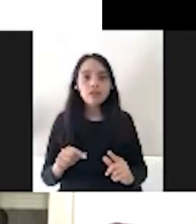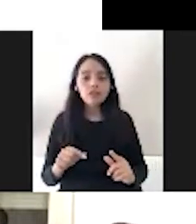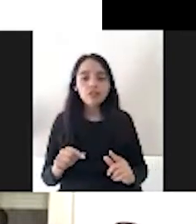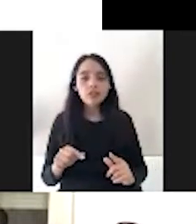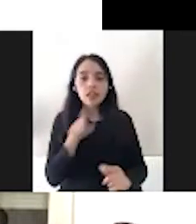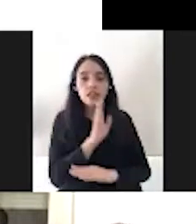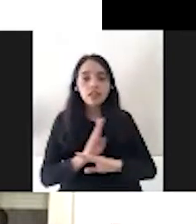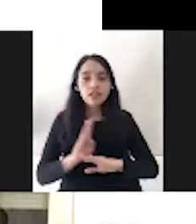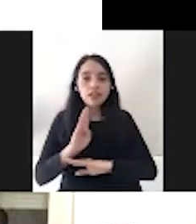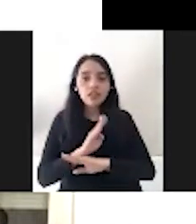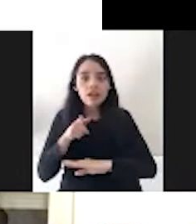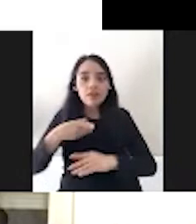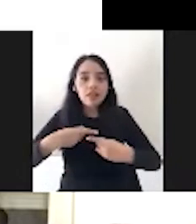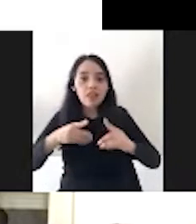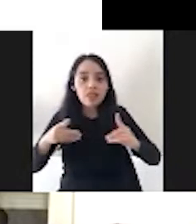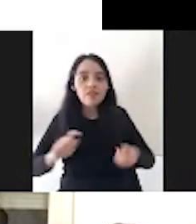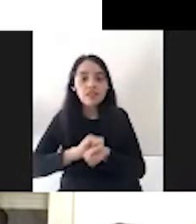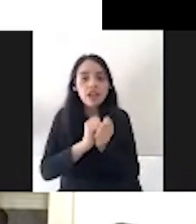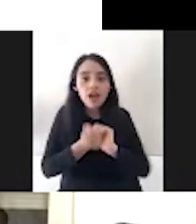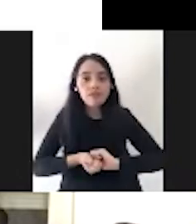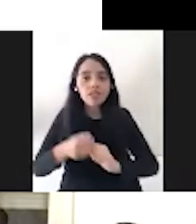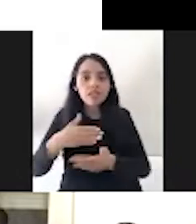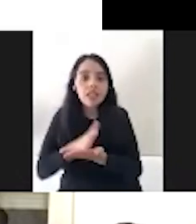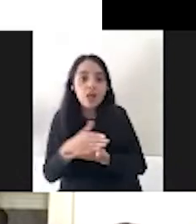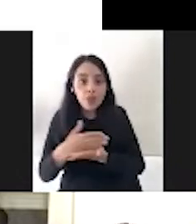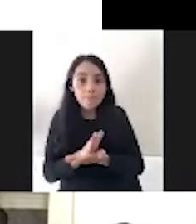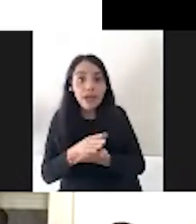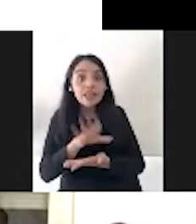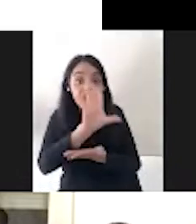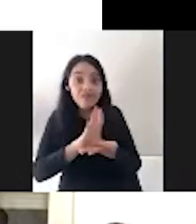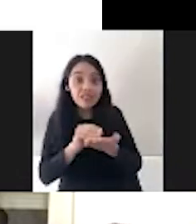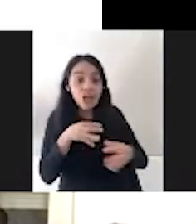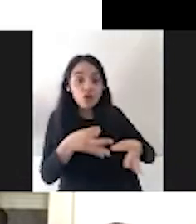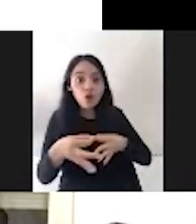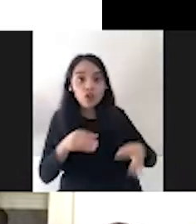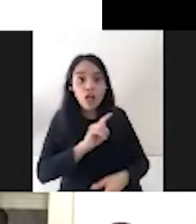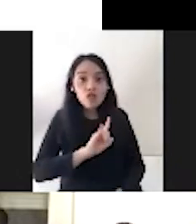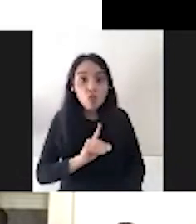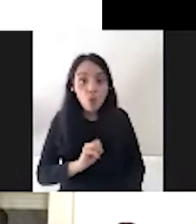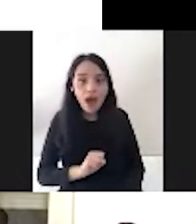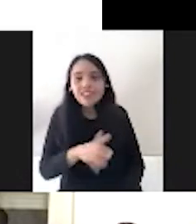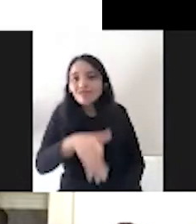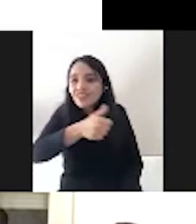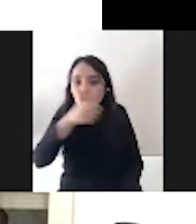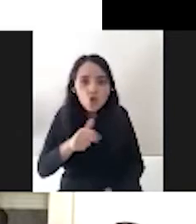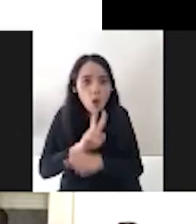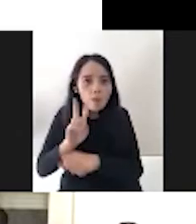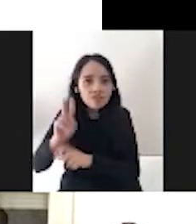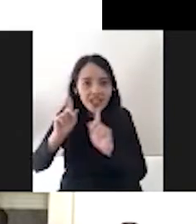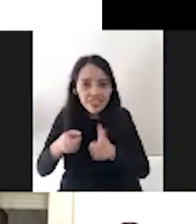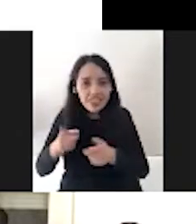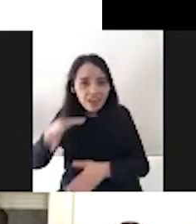diversifica la enseñanza tomando las estrategias basadas en el diseño universal del aprendizaje, en la que todos los docentes deberían manejar y